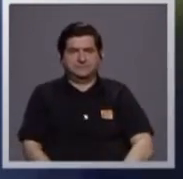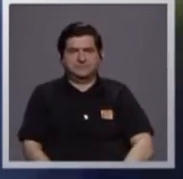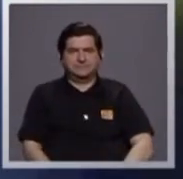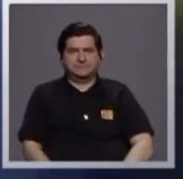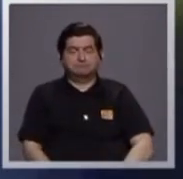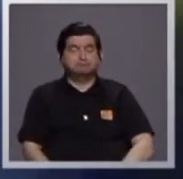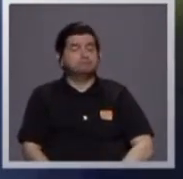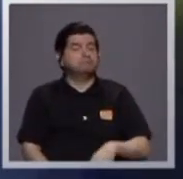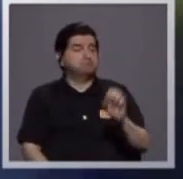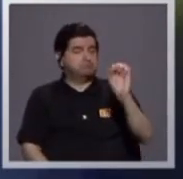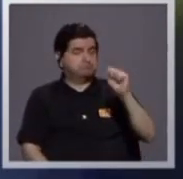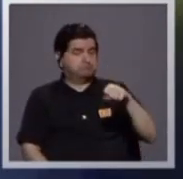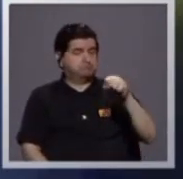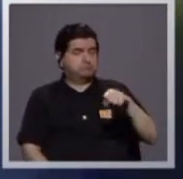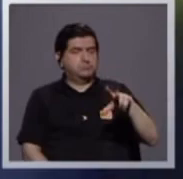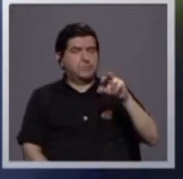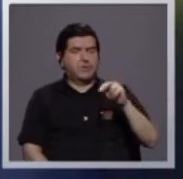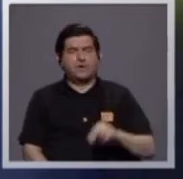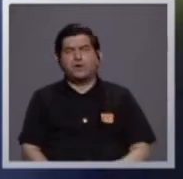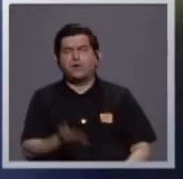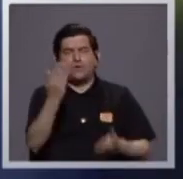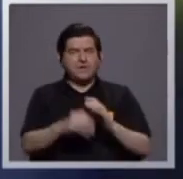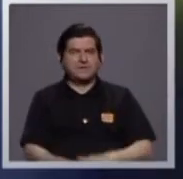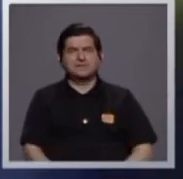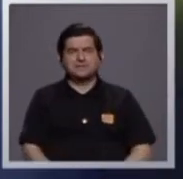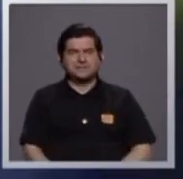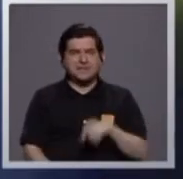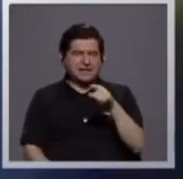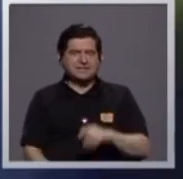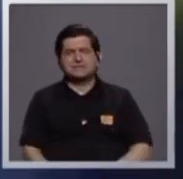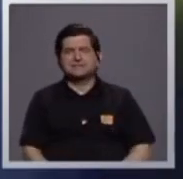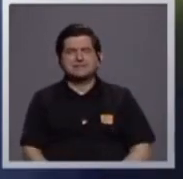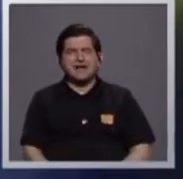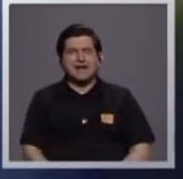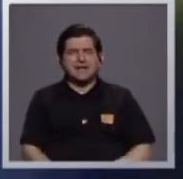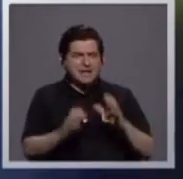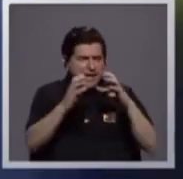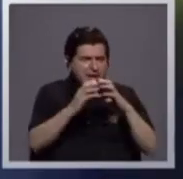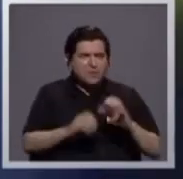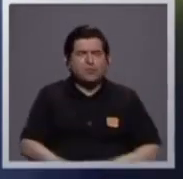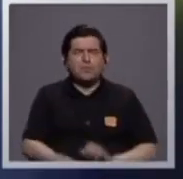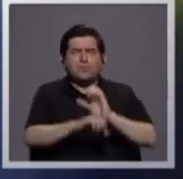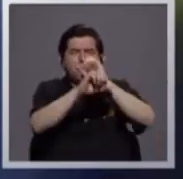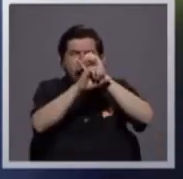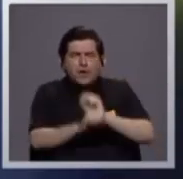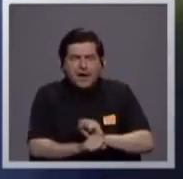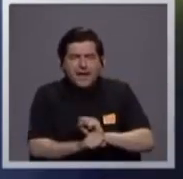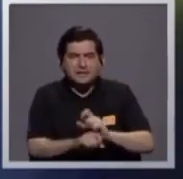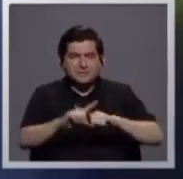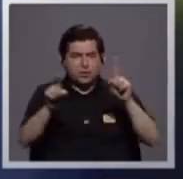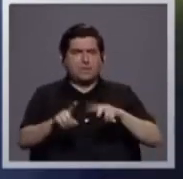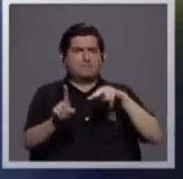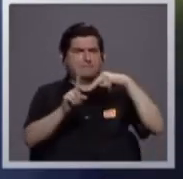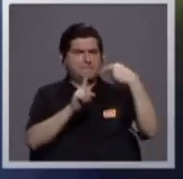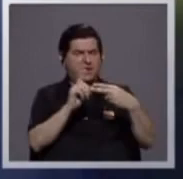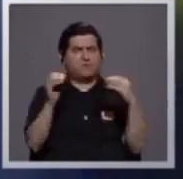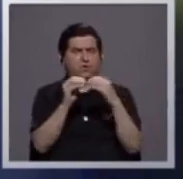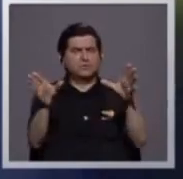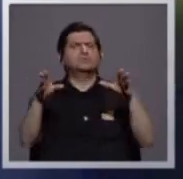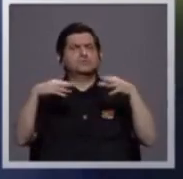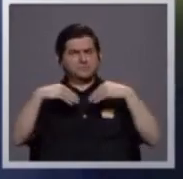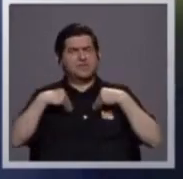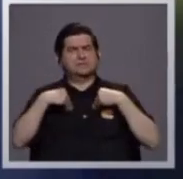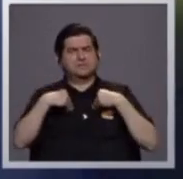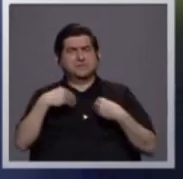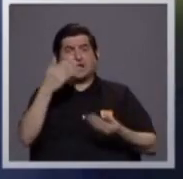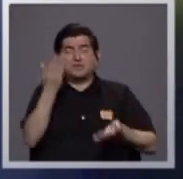Si bien no es el mainstream clásico ortodoxo, sí son enfoques mucho más aceptados que